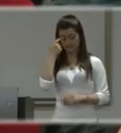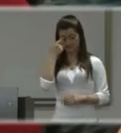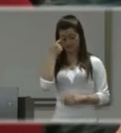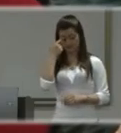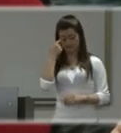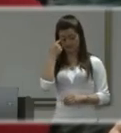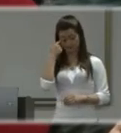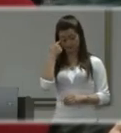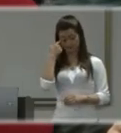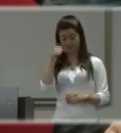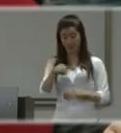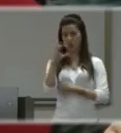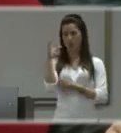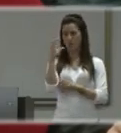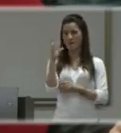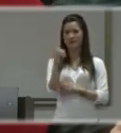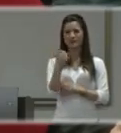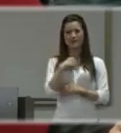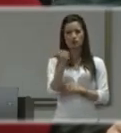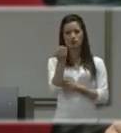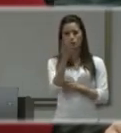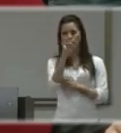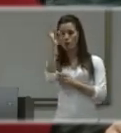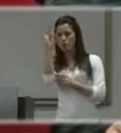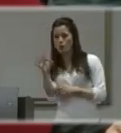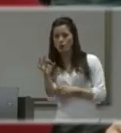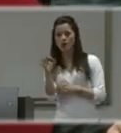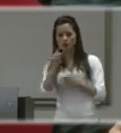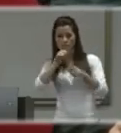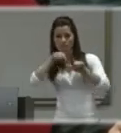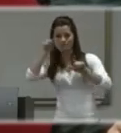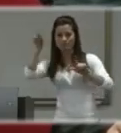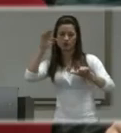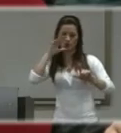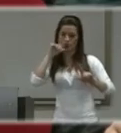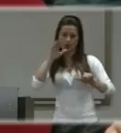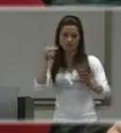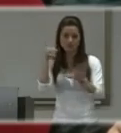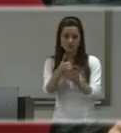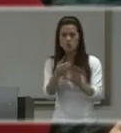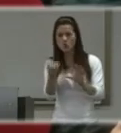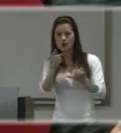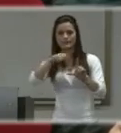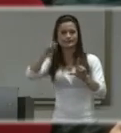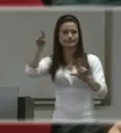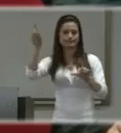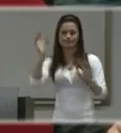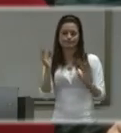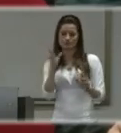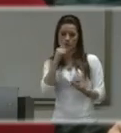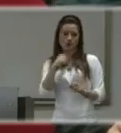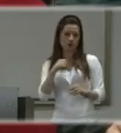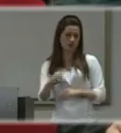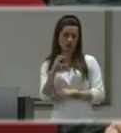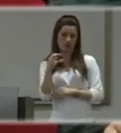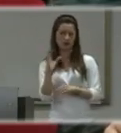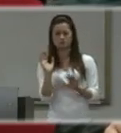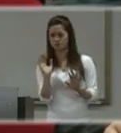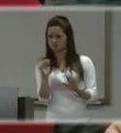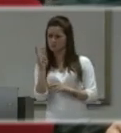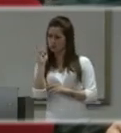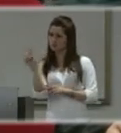de cifras sobre el tema de violación o de violencia ejercida, es curioso que en muchos casos la